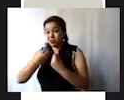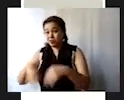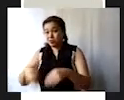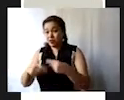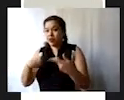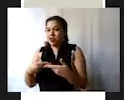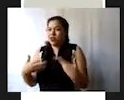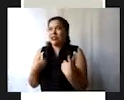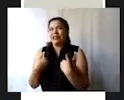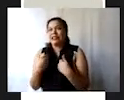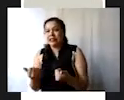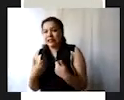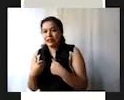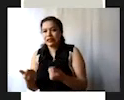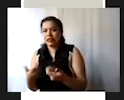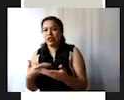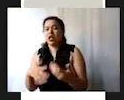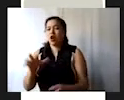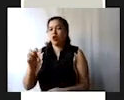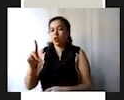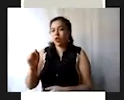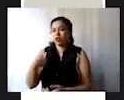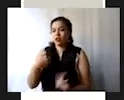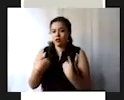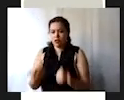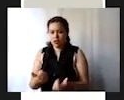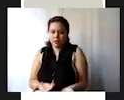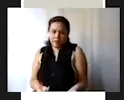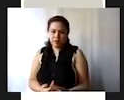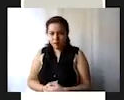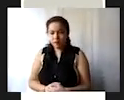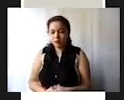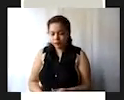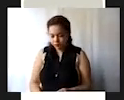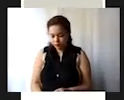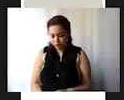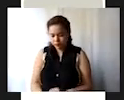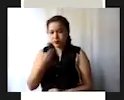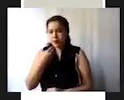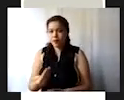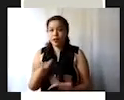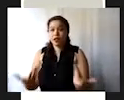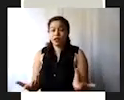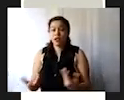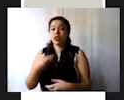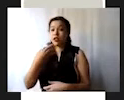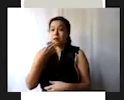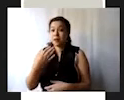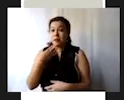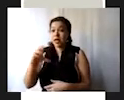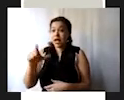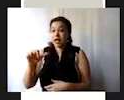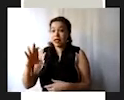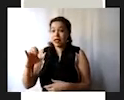entendiendo ahorita a lo que son los ODS. Súper. No, pues muy bien, Araceli. Creo